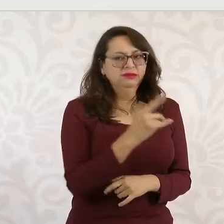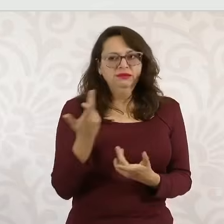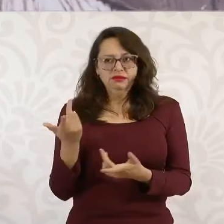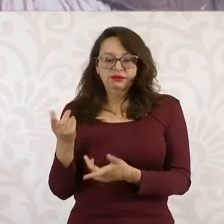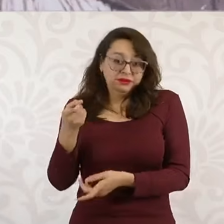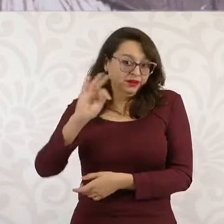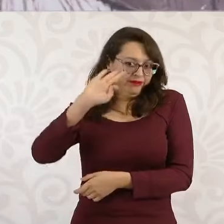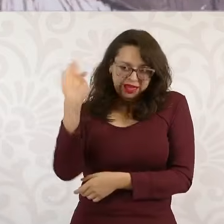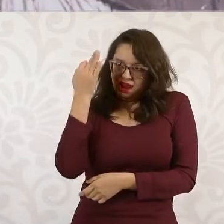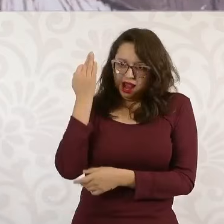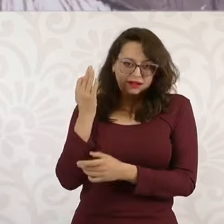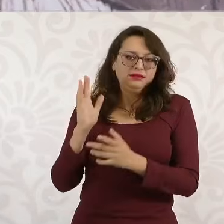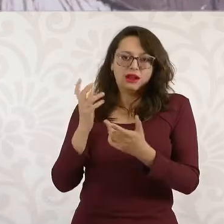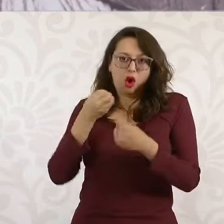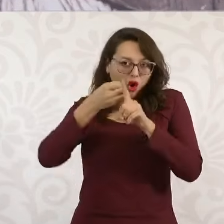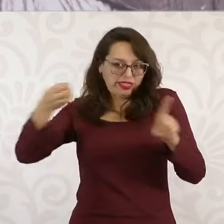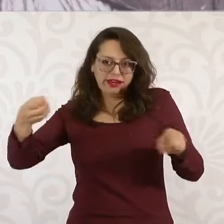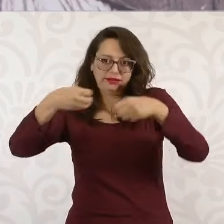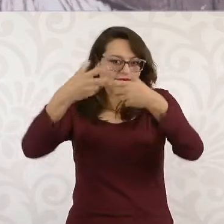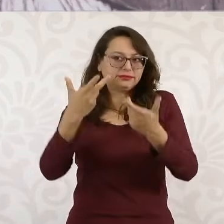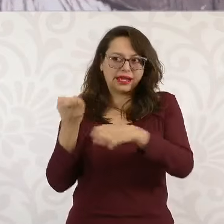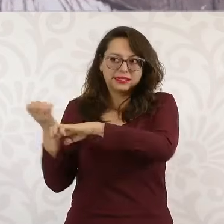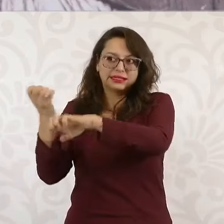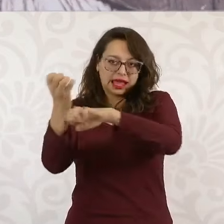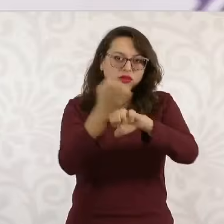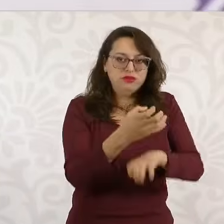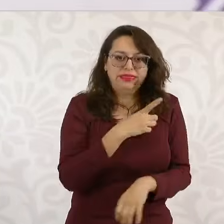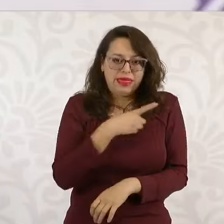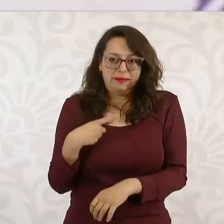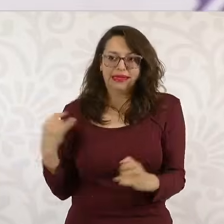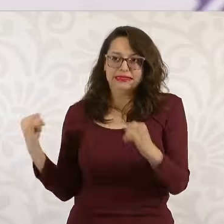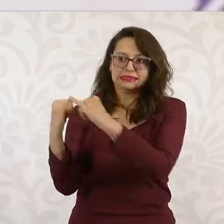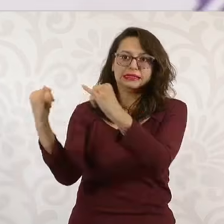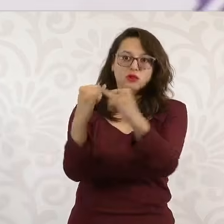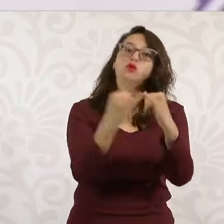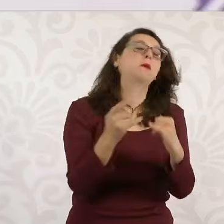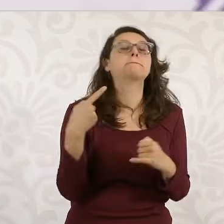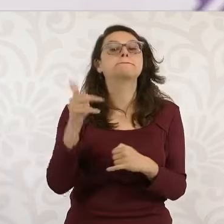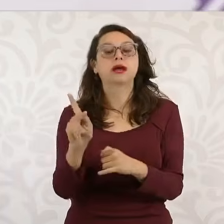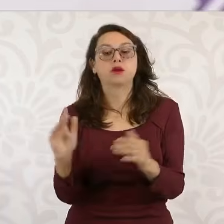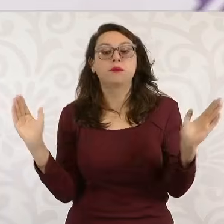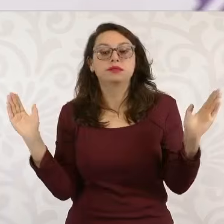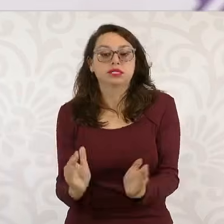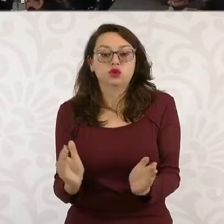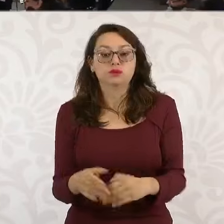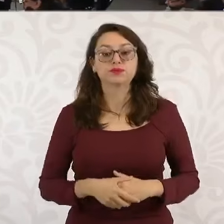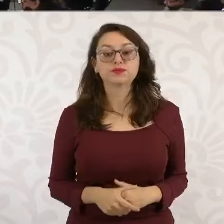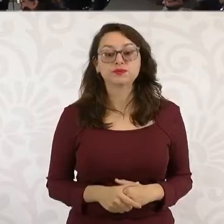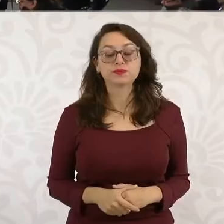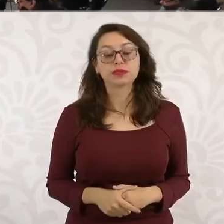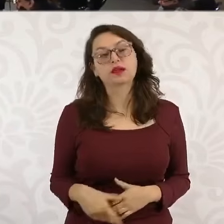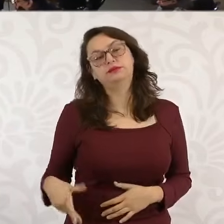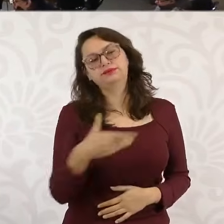nuestra república, pero pues pequeños, ¿no? Sin estas grandes erogaciones. Presidenta,